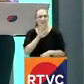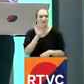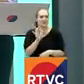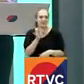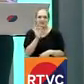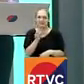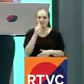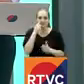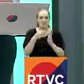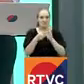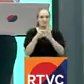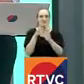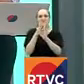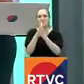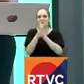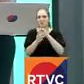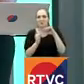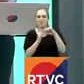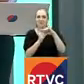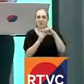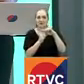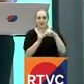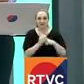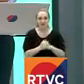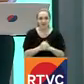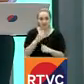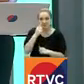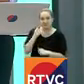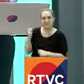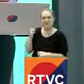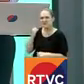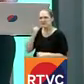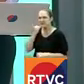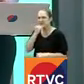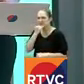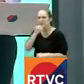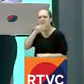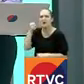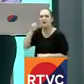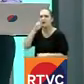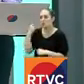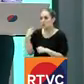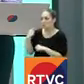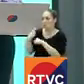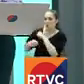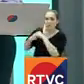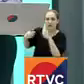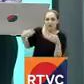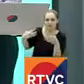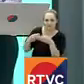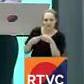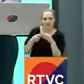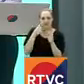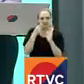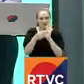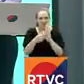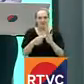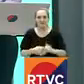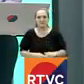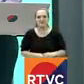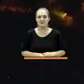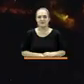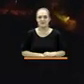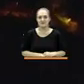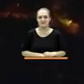para estos informes y estos fueron las mejores noticias y los mejores momentos de este año.